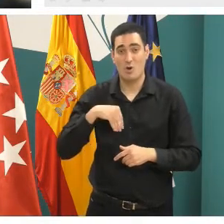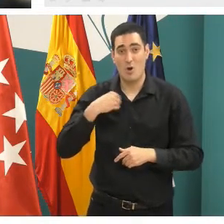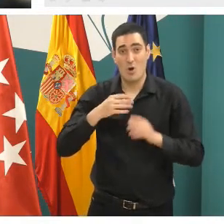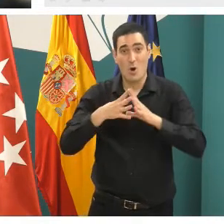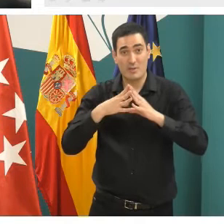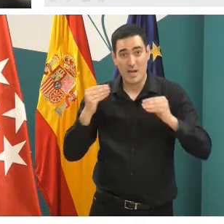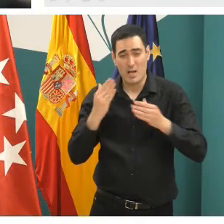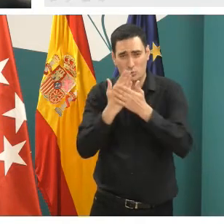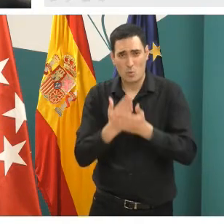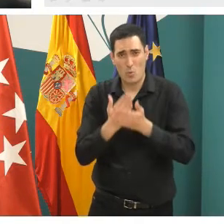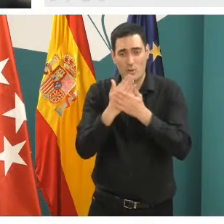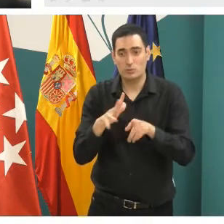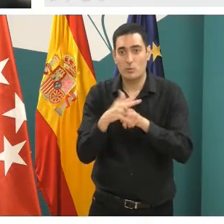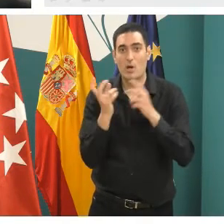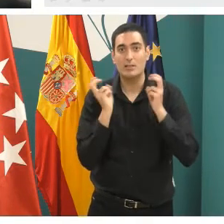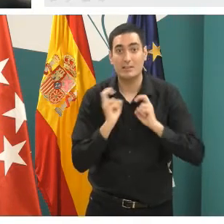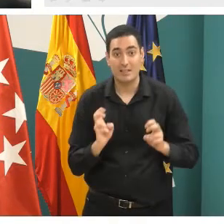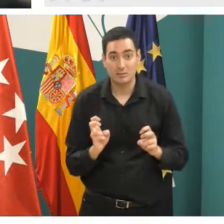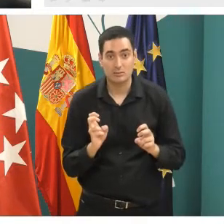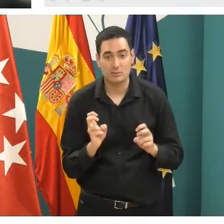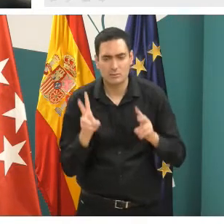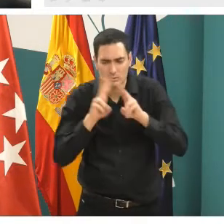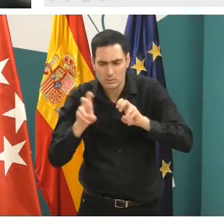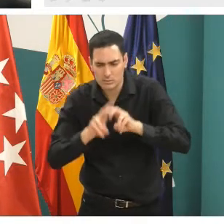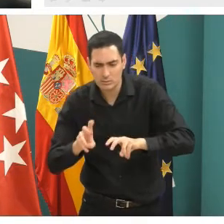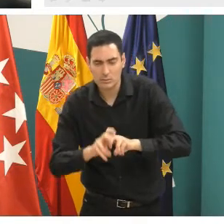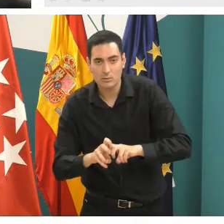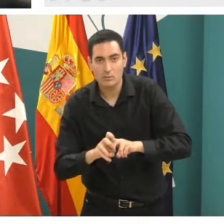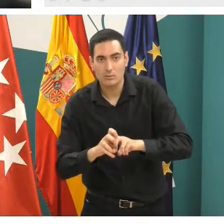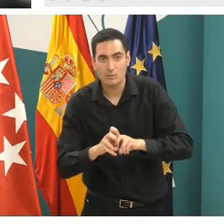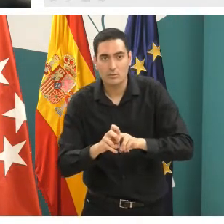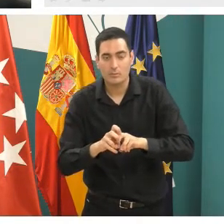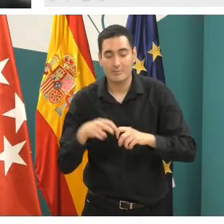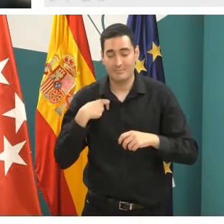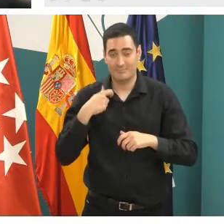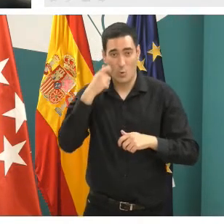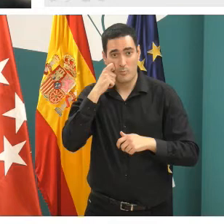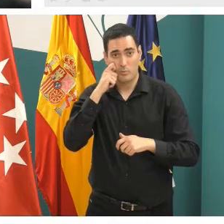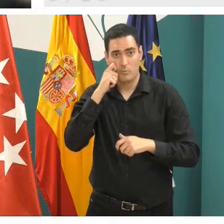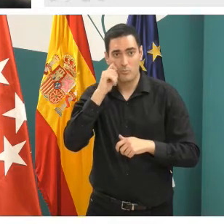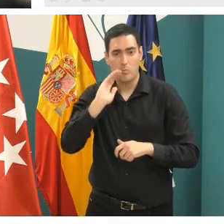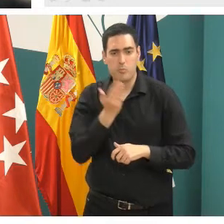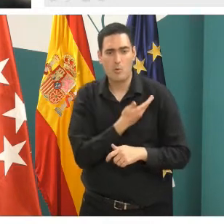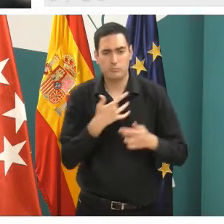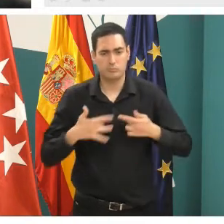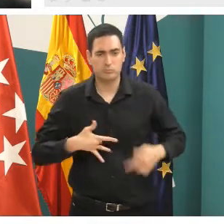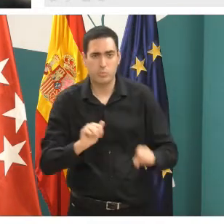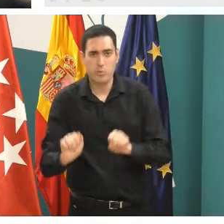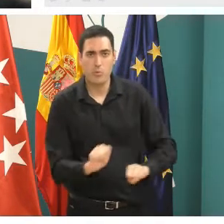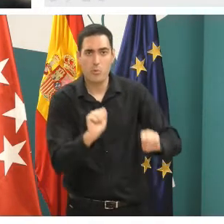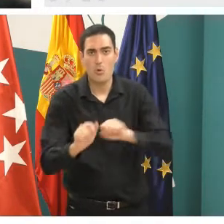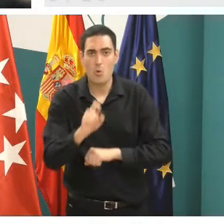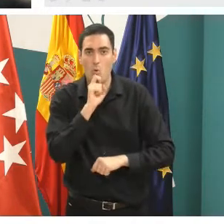deteriora en situaciones de estrés, ¿en qué situación llega el sistema inmunológico de estas personas cuando entran y salen